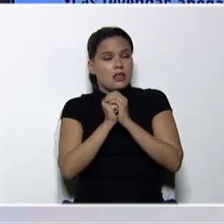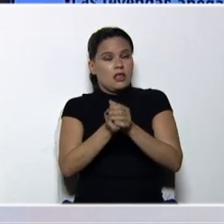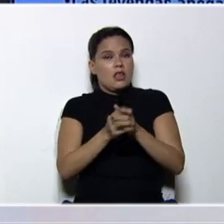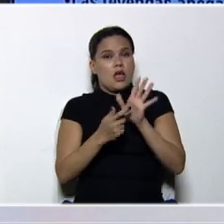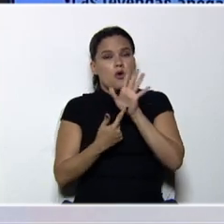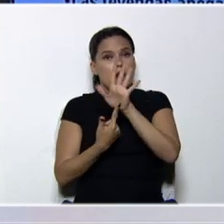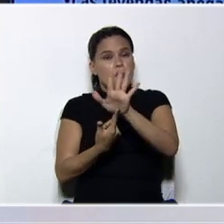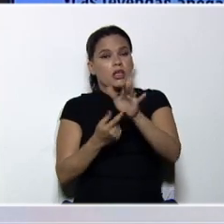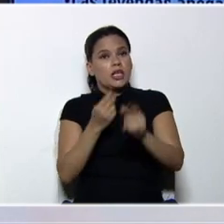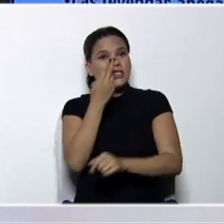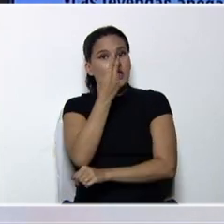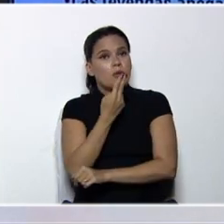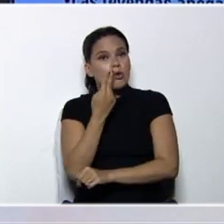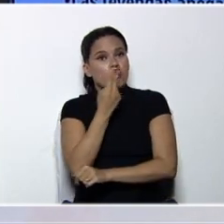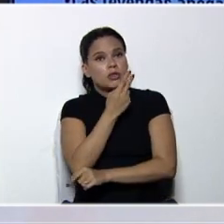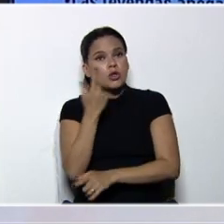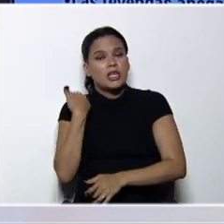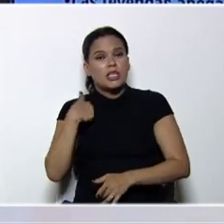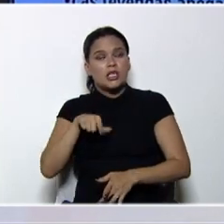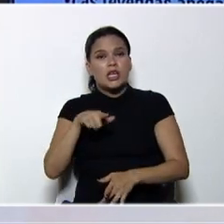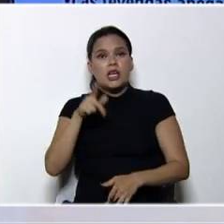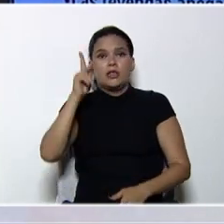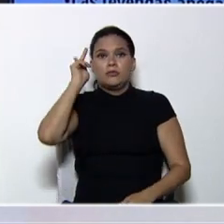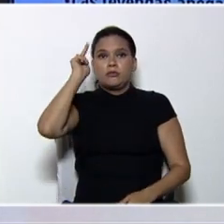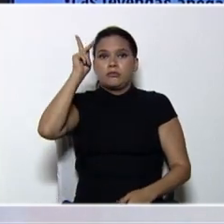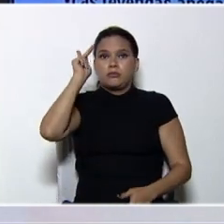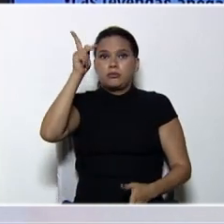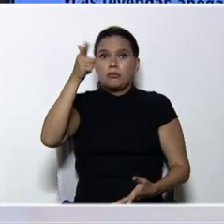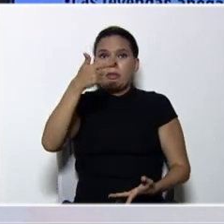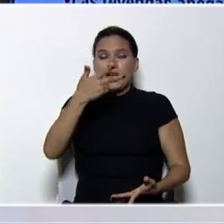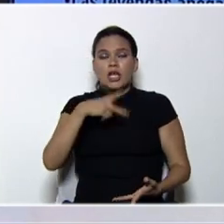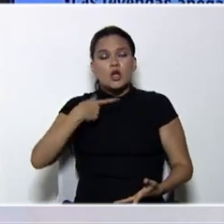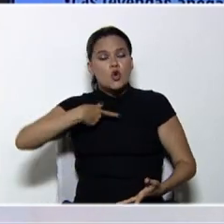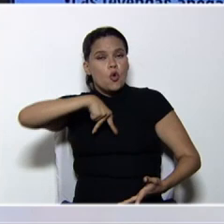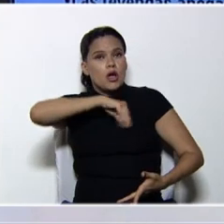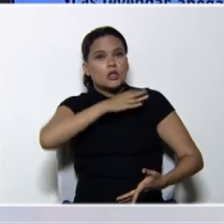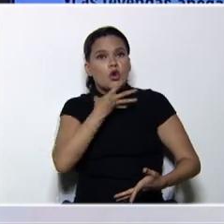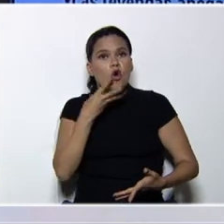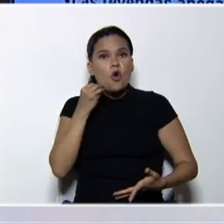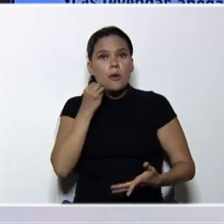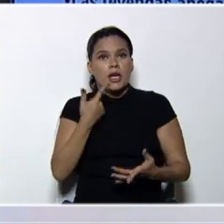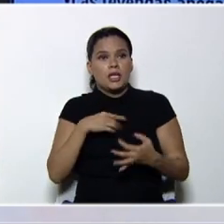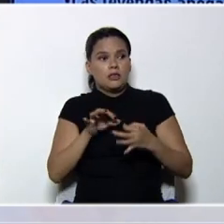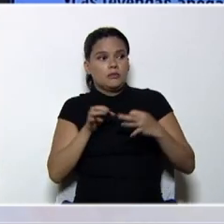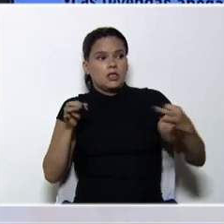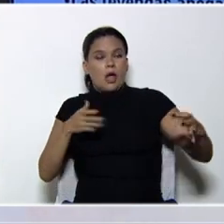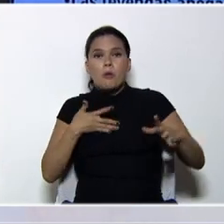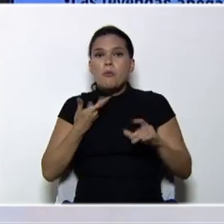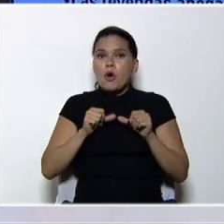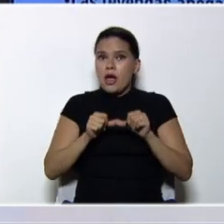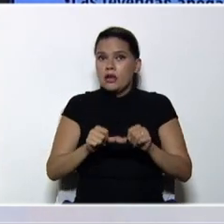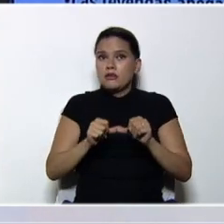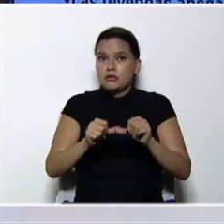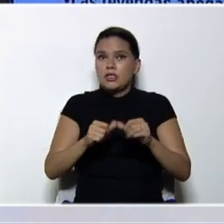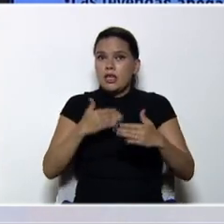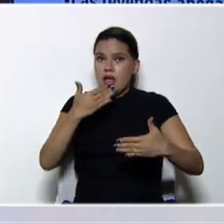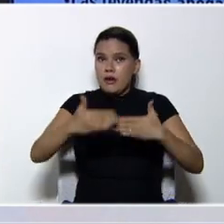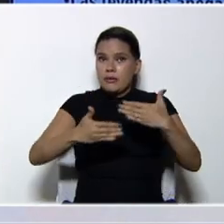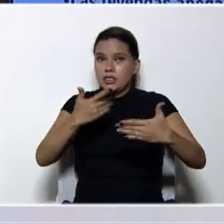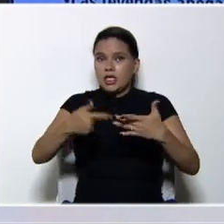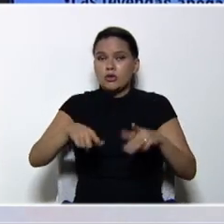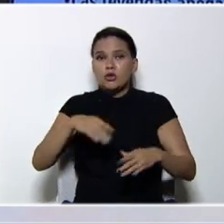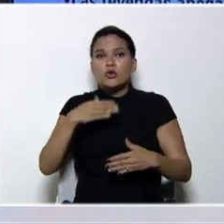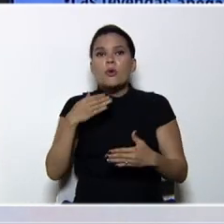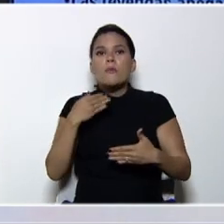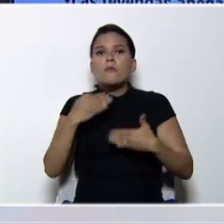ese compromiso que tiene ese docente con ese instructor para que nuestros jóvenes desde la distancia puedan seguir avanzando en su proceso de aprendizaje